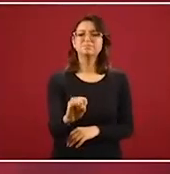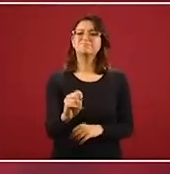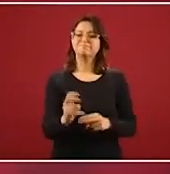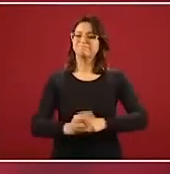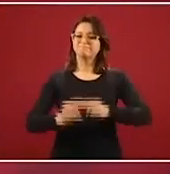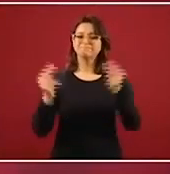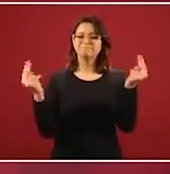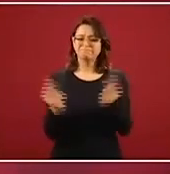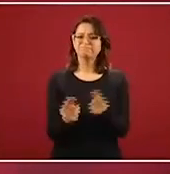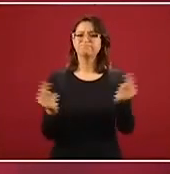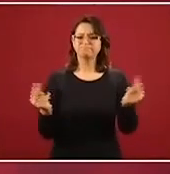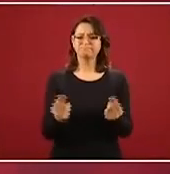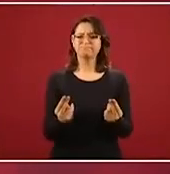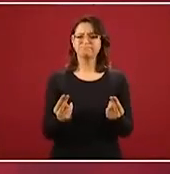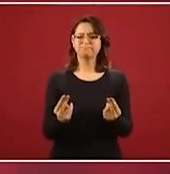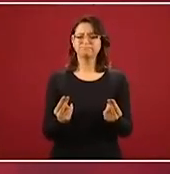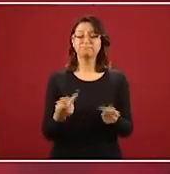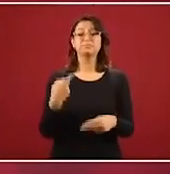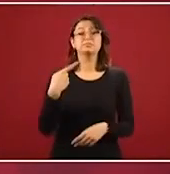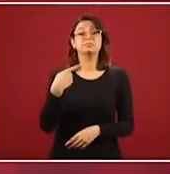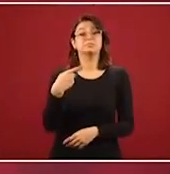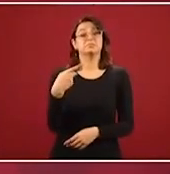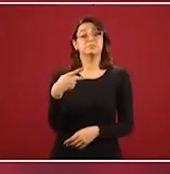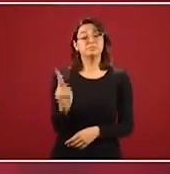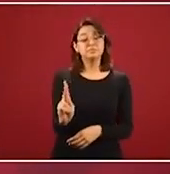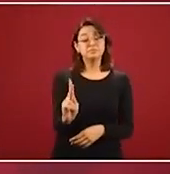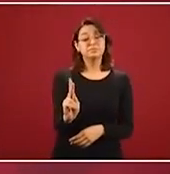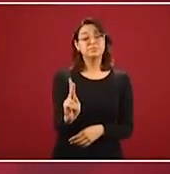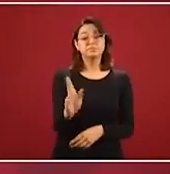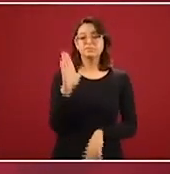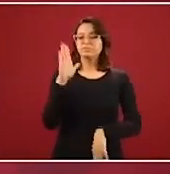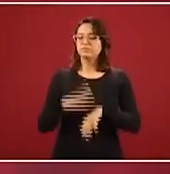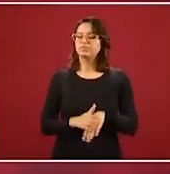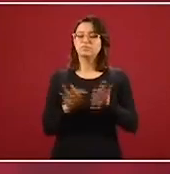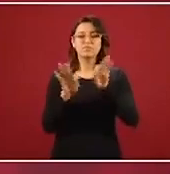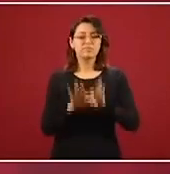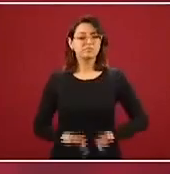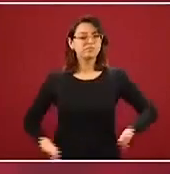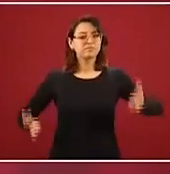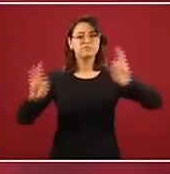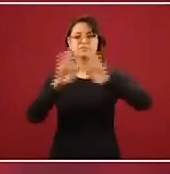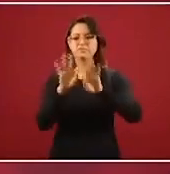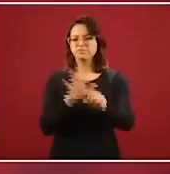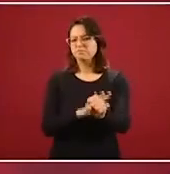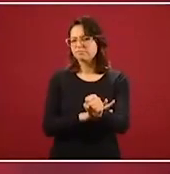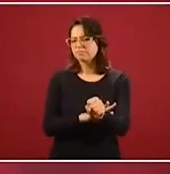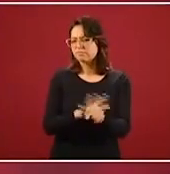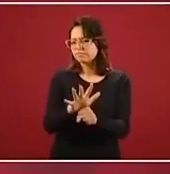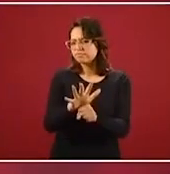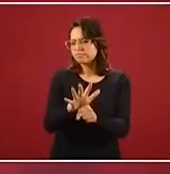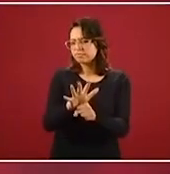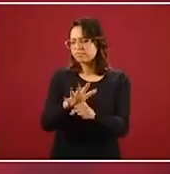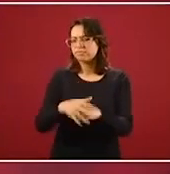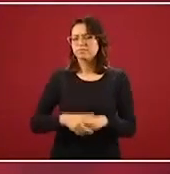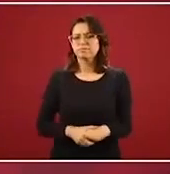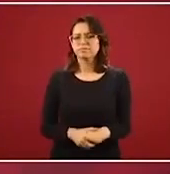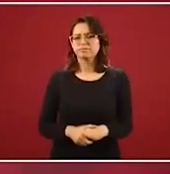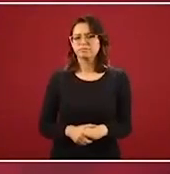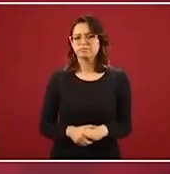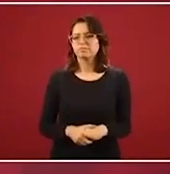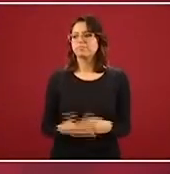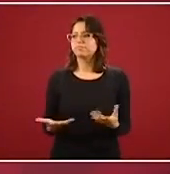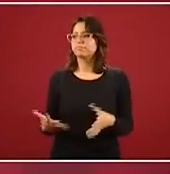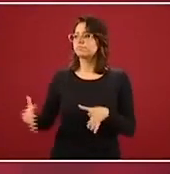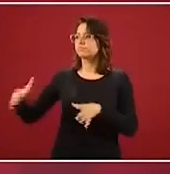necesario, pero lo más importante es lograr una